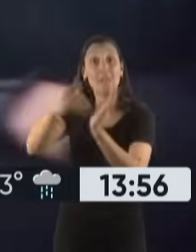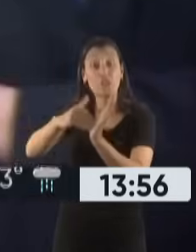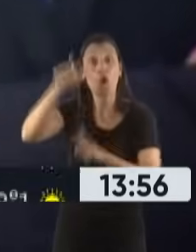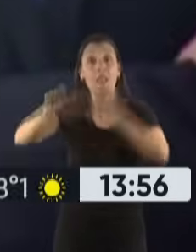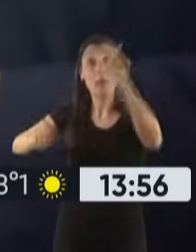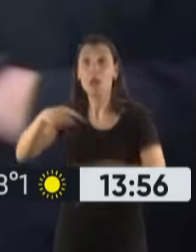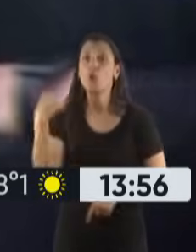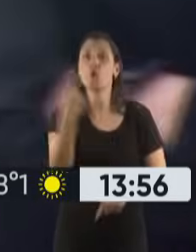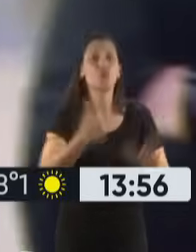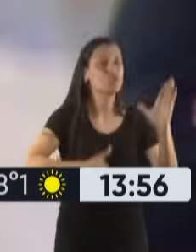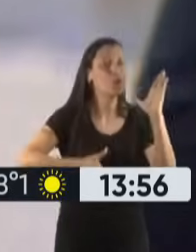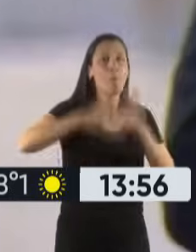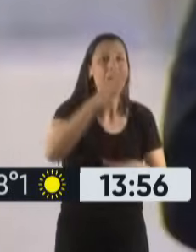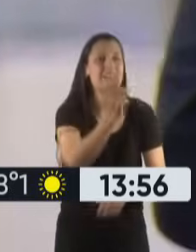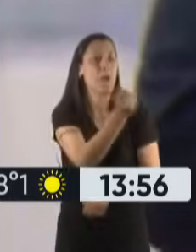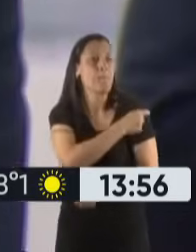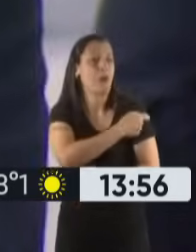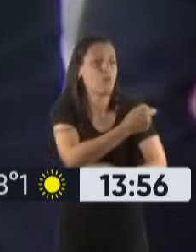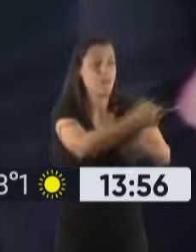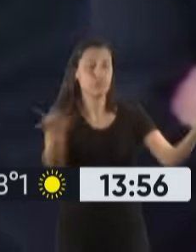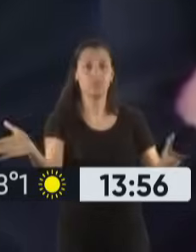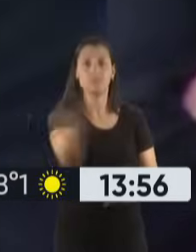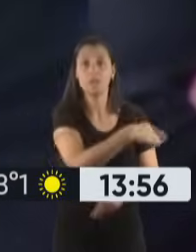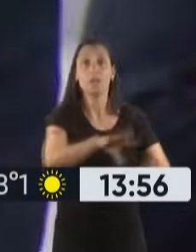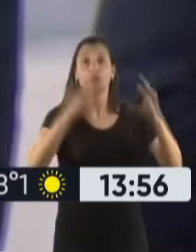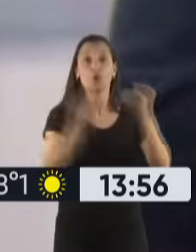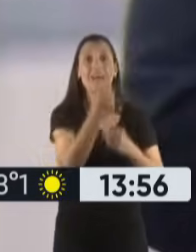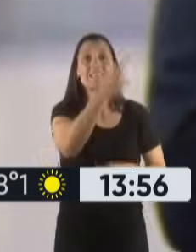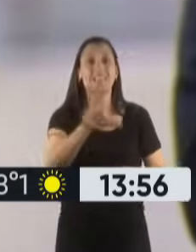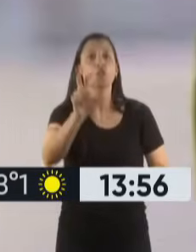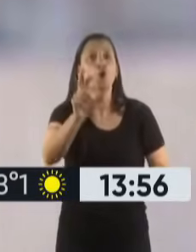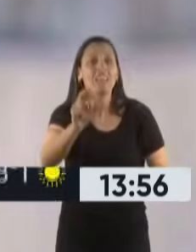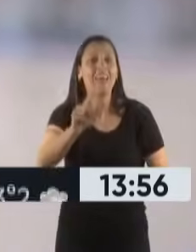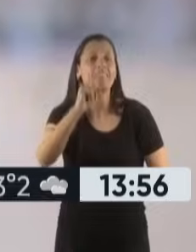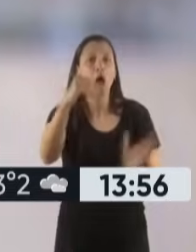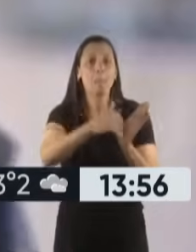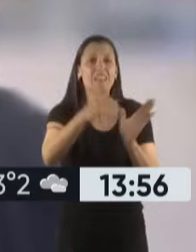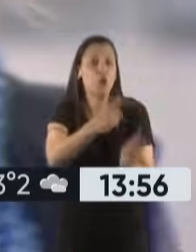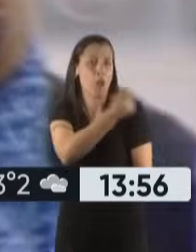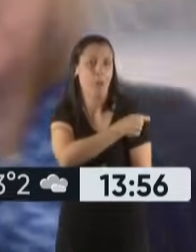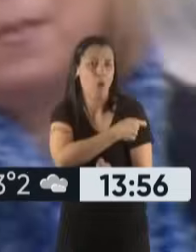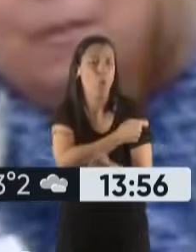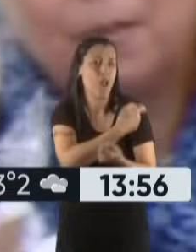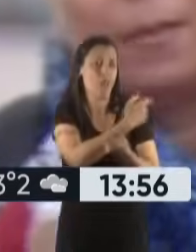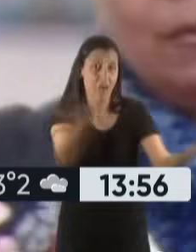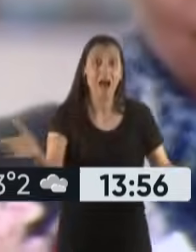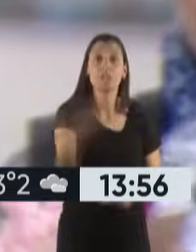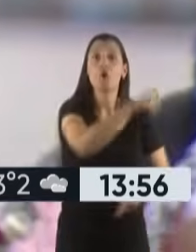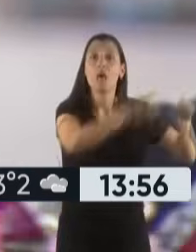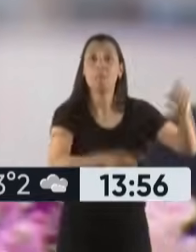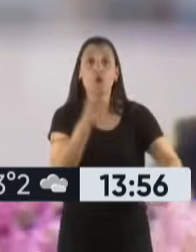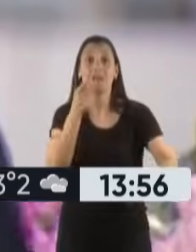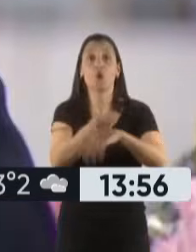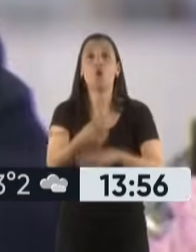que más inmunidad ha logrado porque hemos dado más de 130 millones de dosis de vacunas contra el COVID.